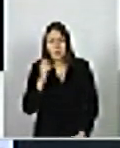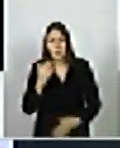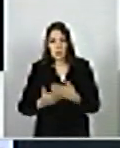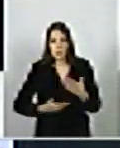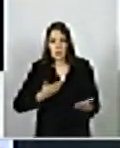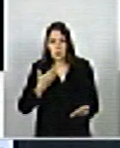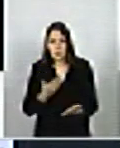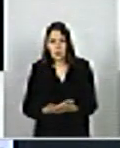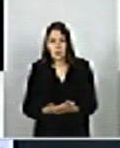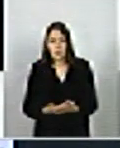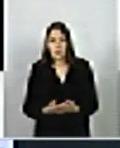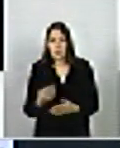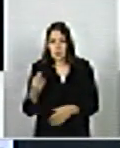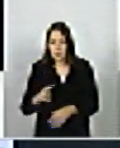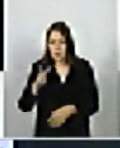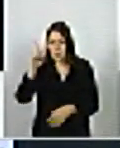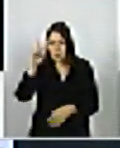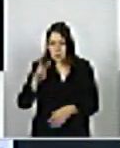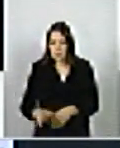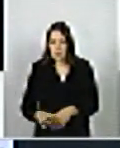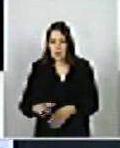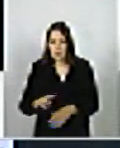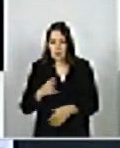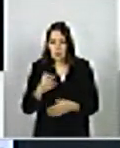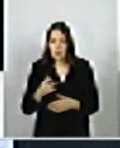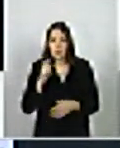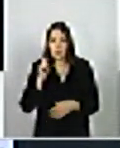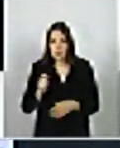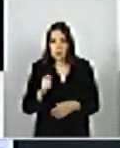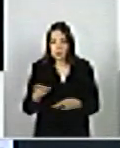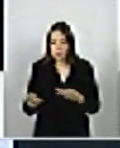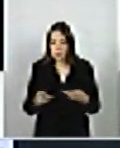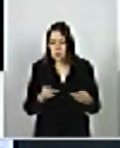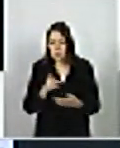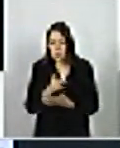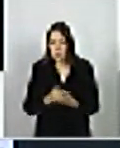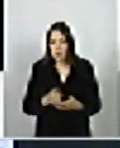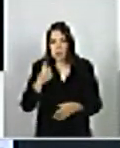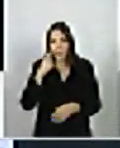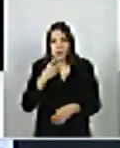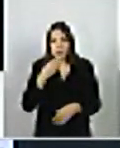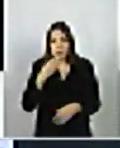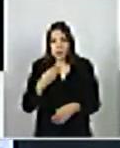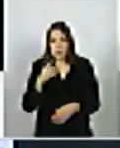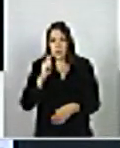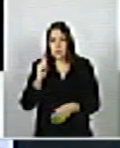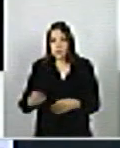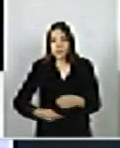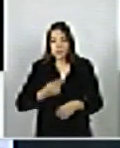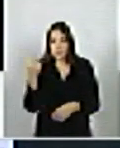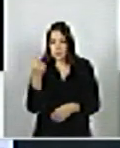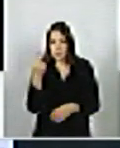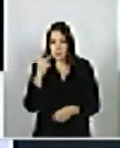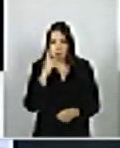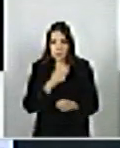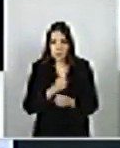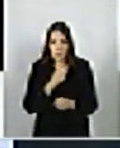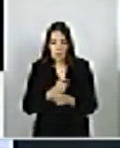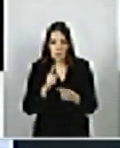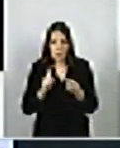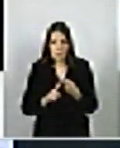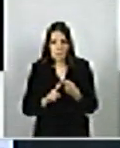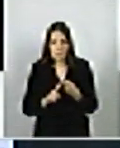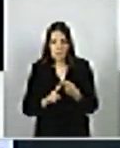política verdadera de bienestar mediante, primero, acabar con